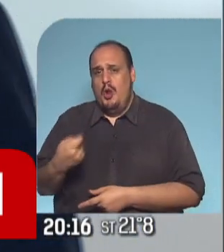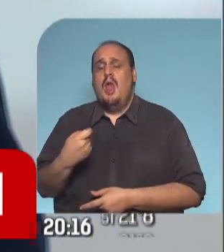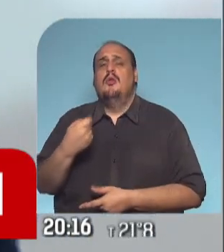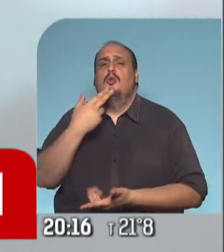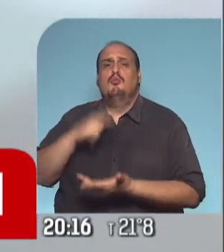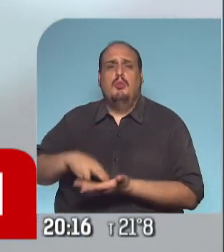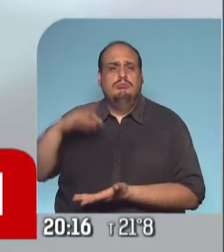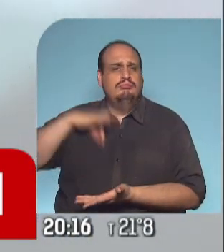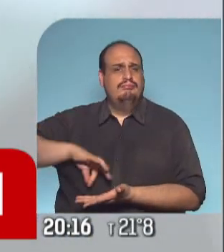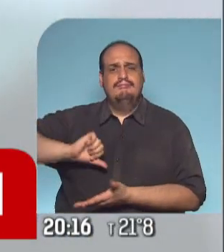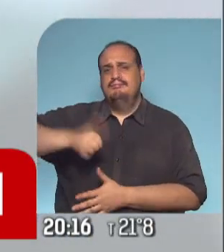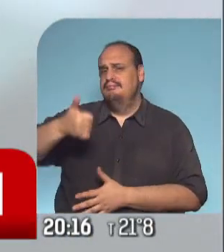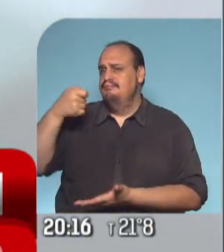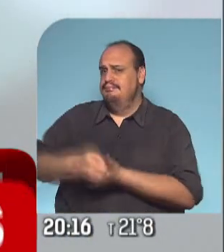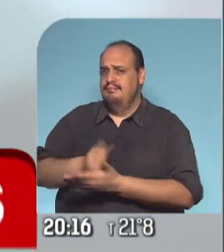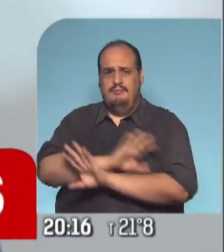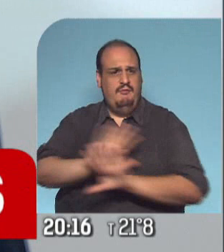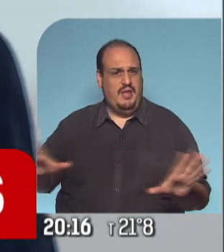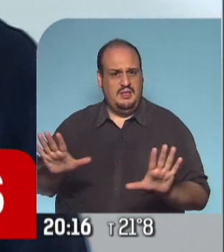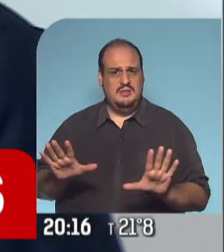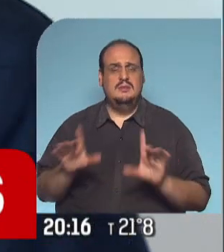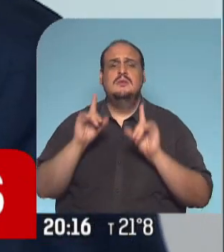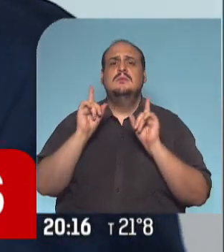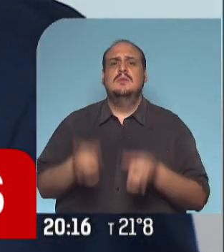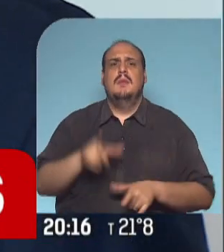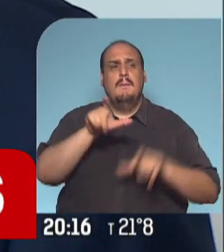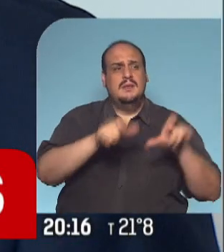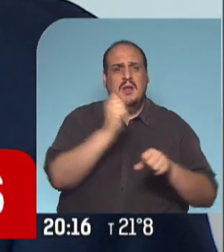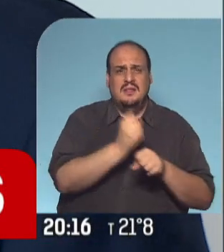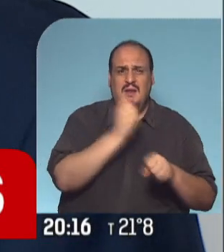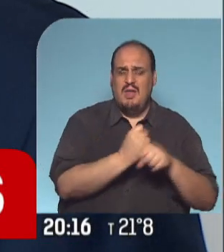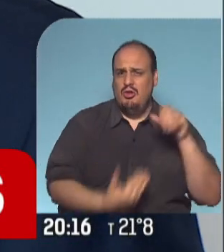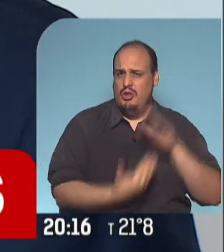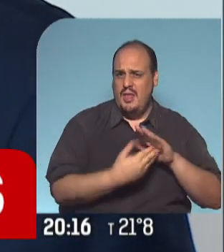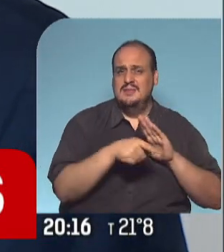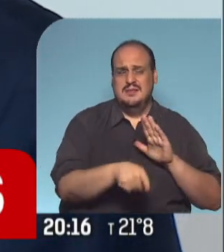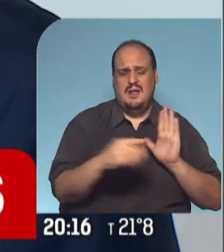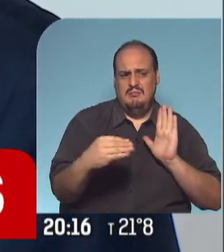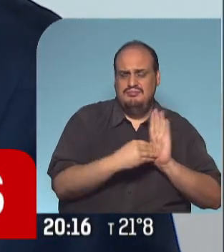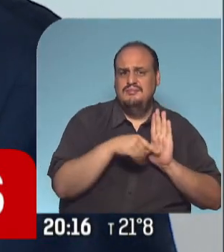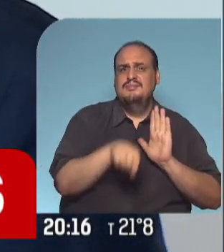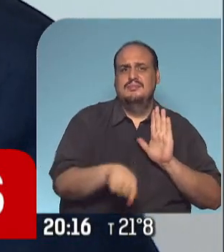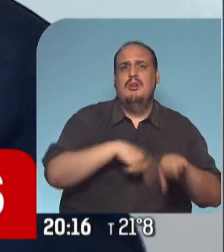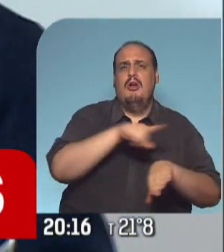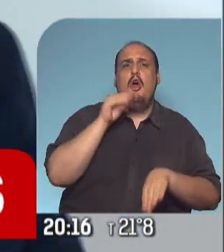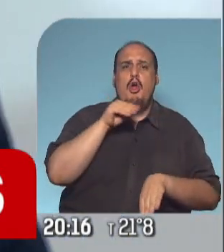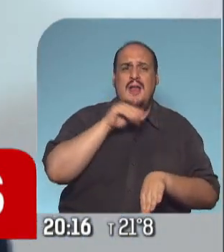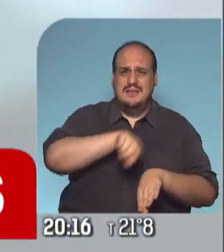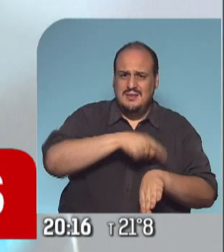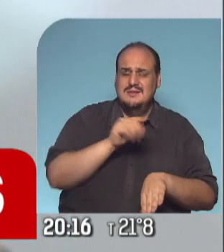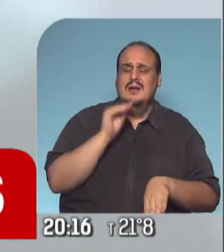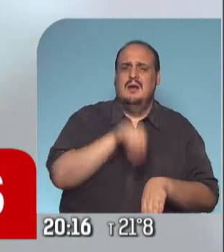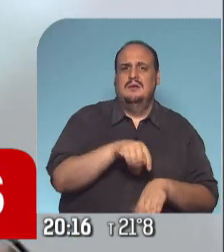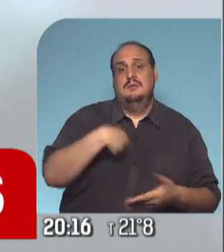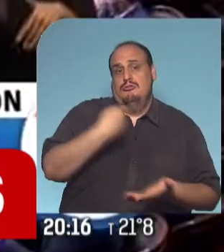las ganancias. Hemos incorporado además a los trabajadores esenciales en los beneficios de las horas extras para que no